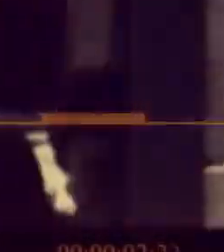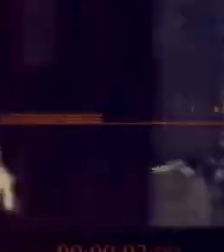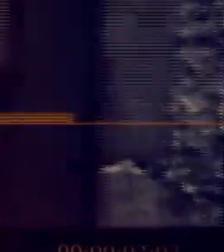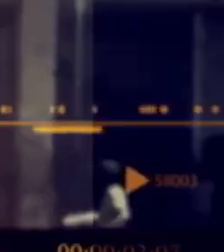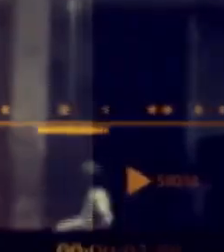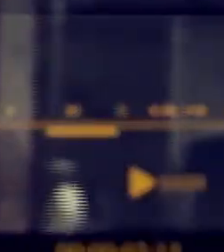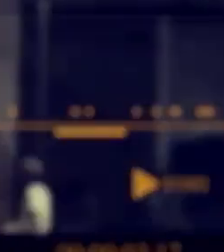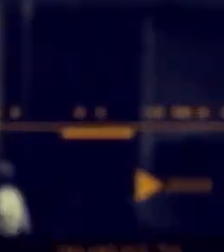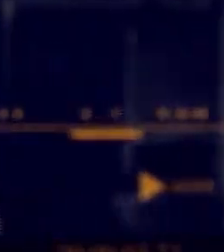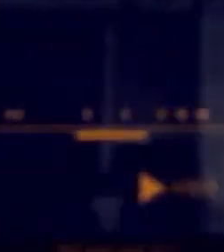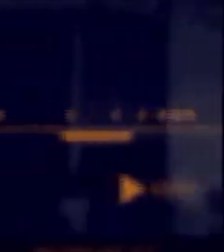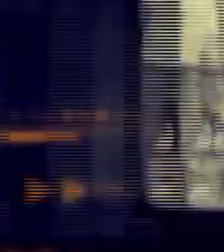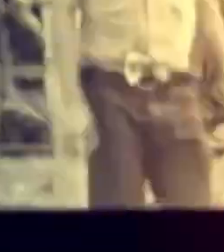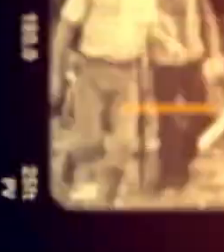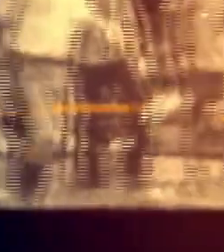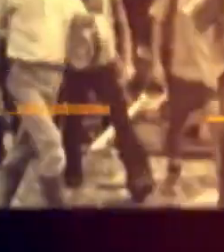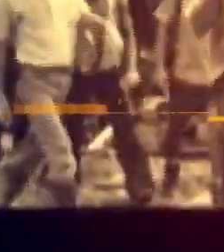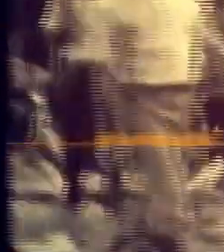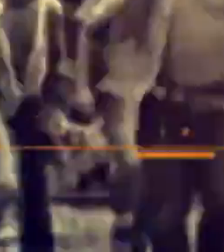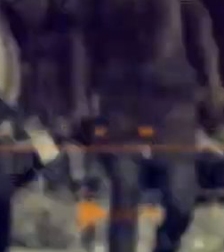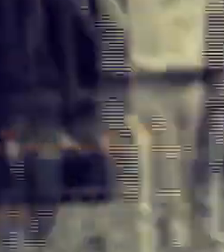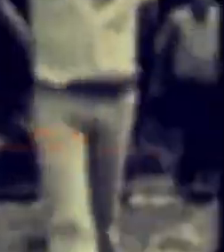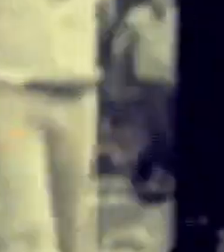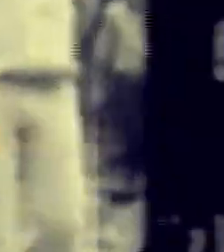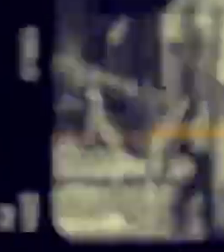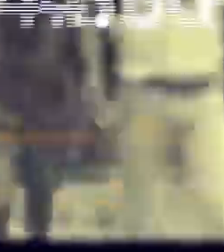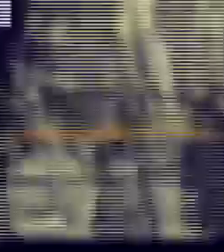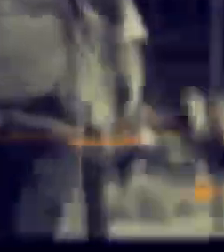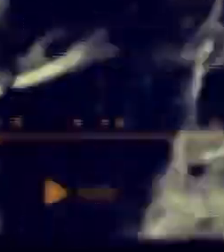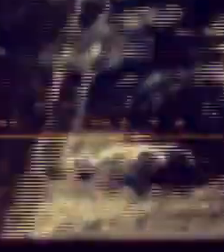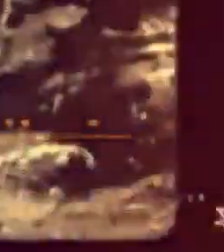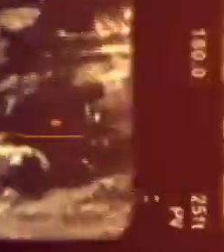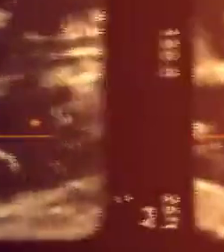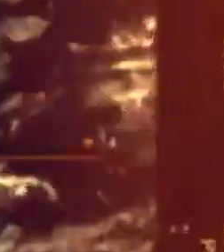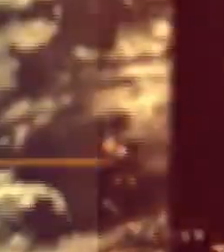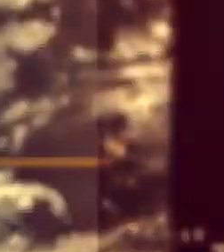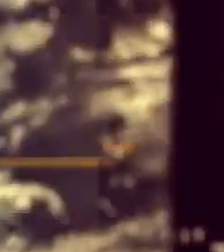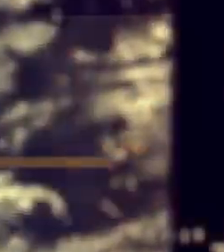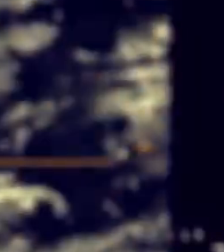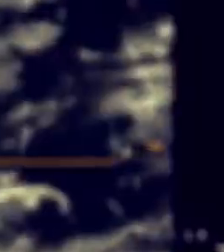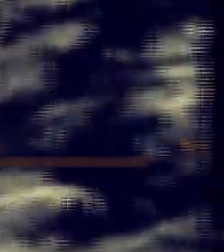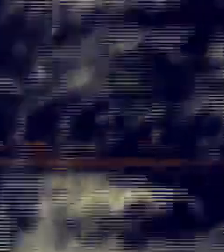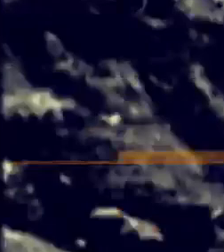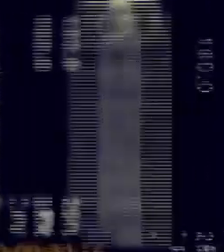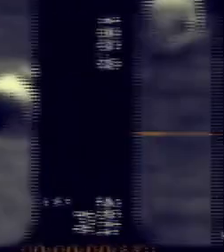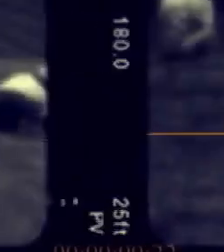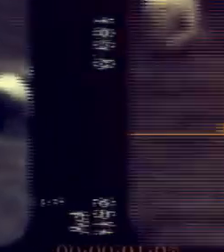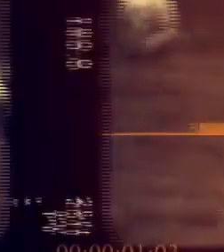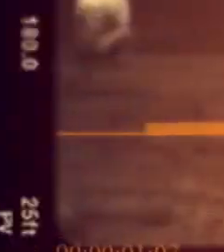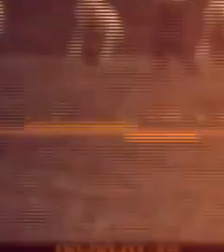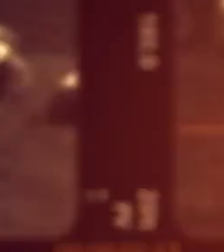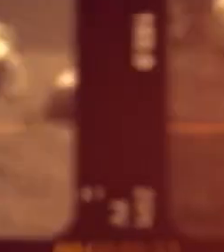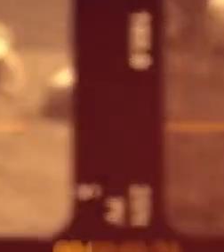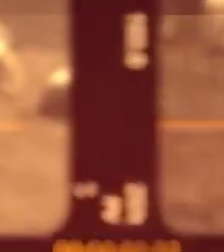Los viernes a las 9 de la noche, con repetición los sábados a las 4:30 de la tarde.